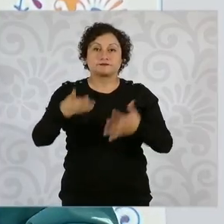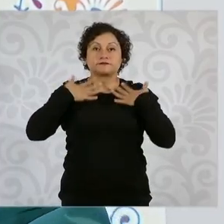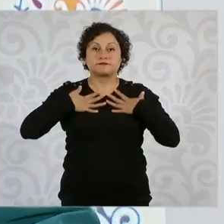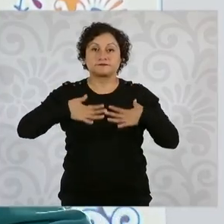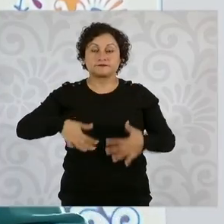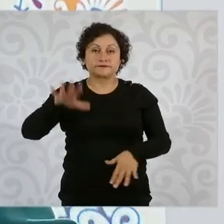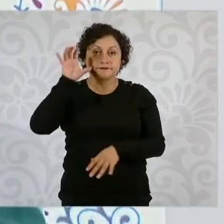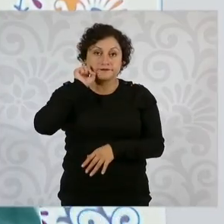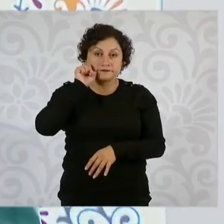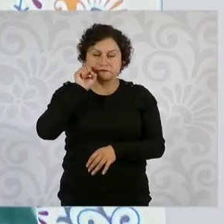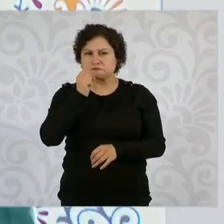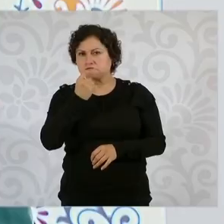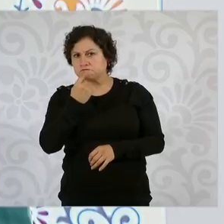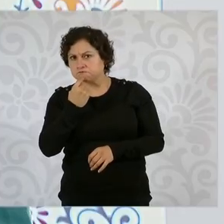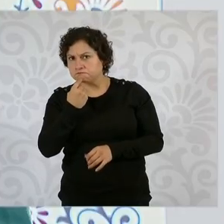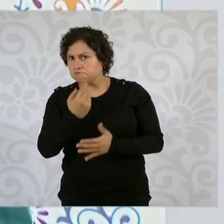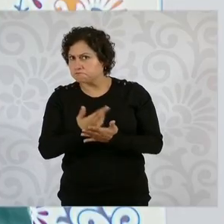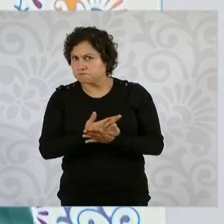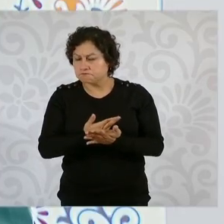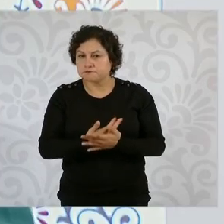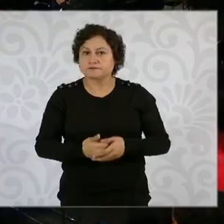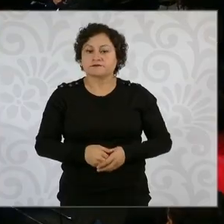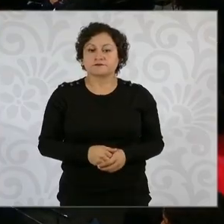anaranjado, que es de rojo, de rosa.